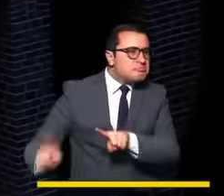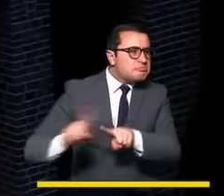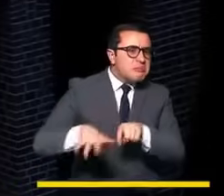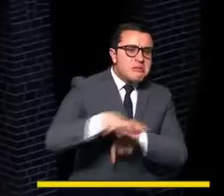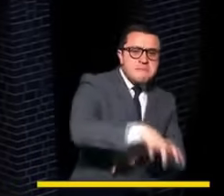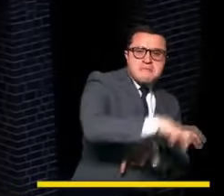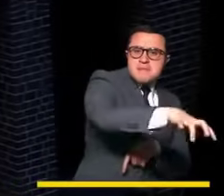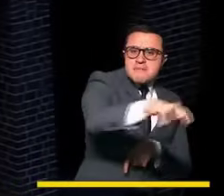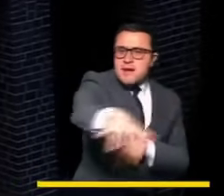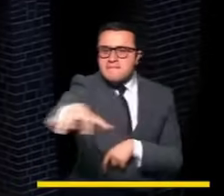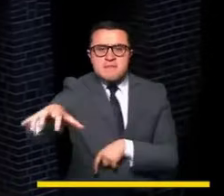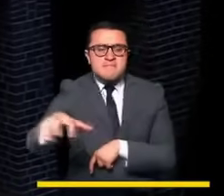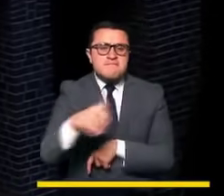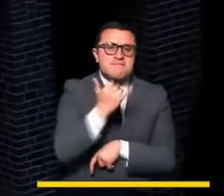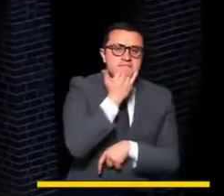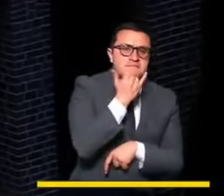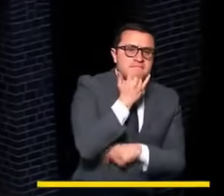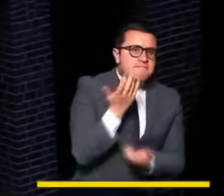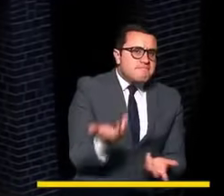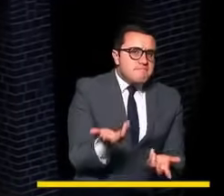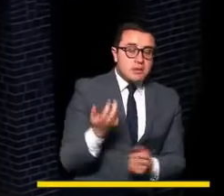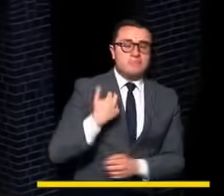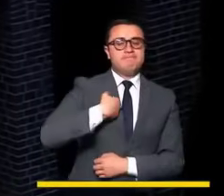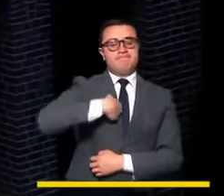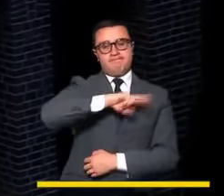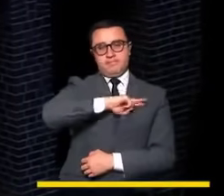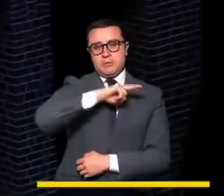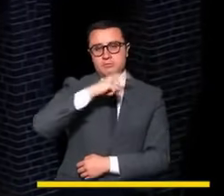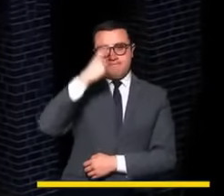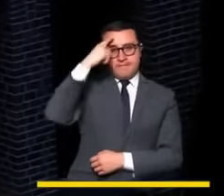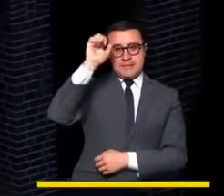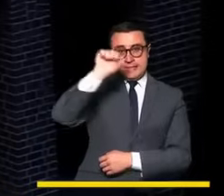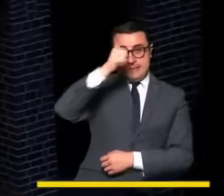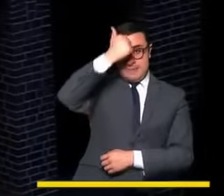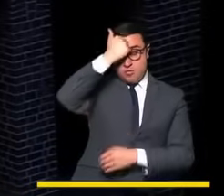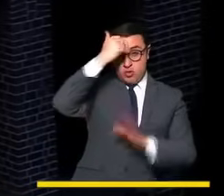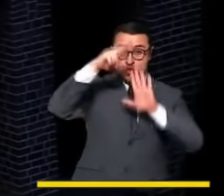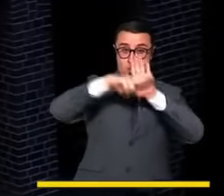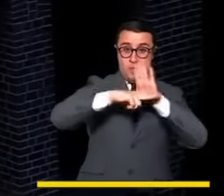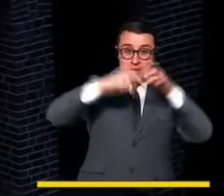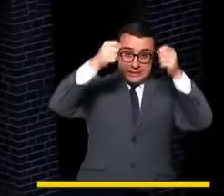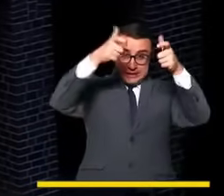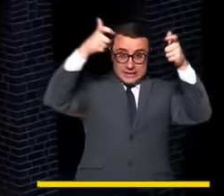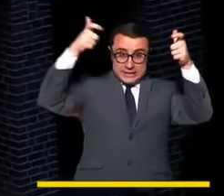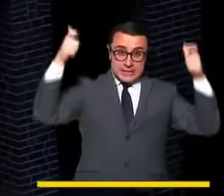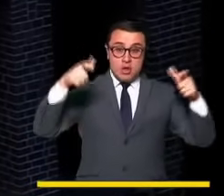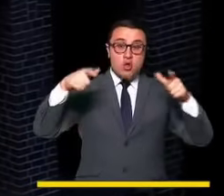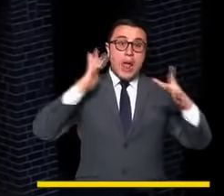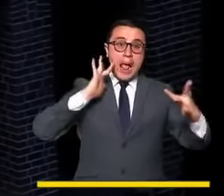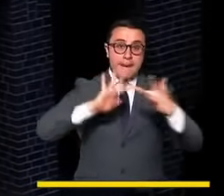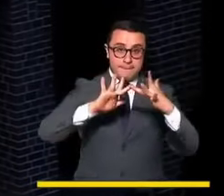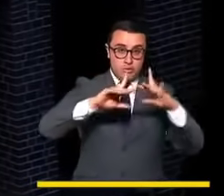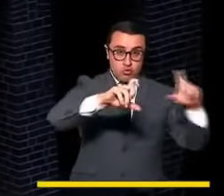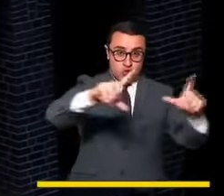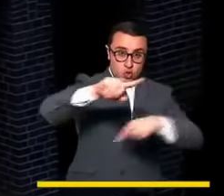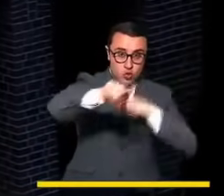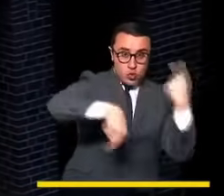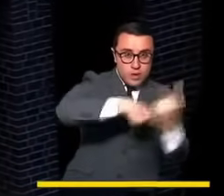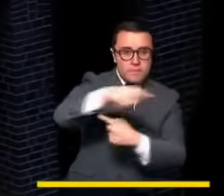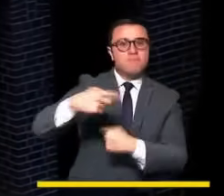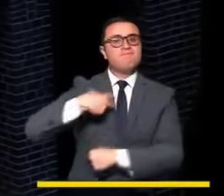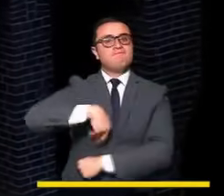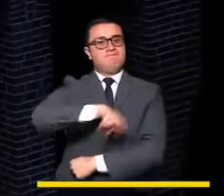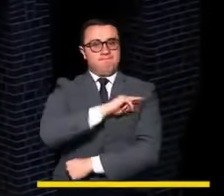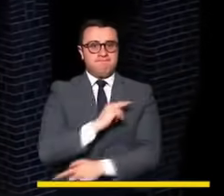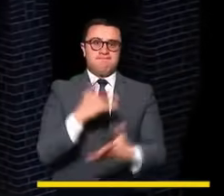Nosotros hemos priorizado, como parte de la política pública turística, que los aeropuertos que queremos hacer